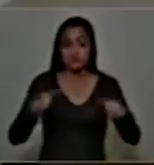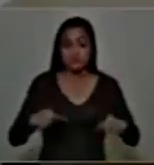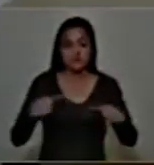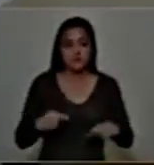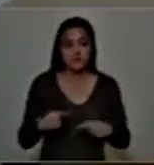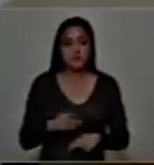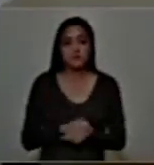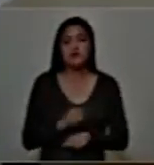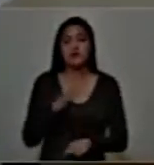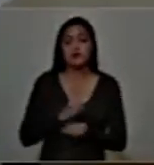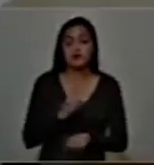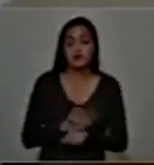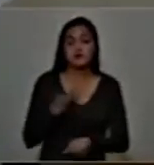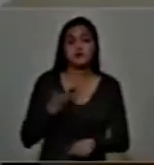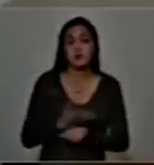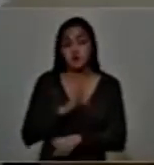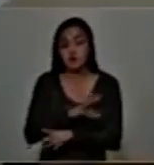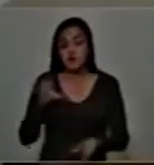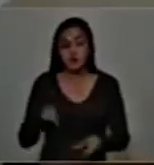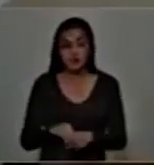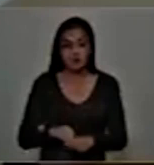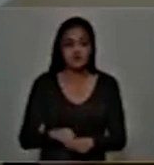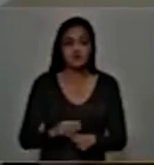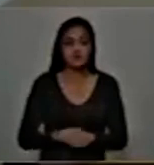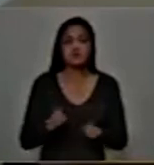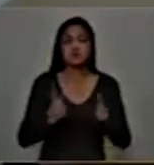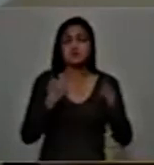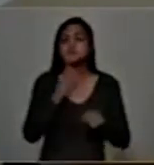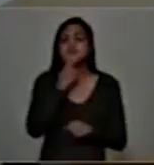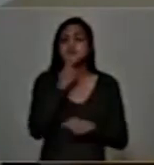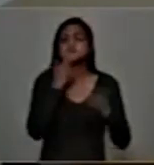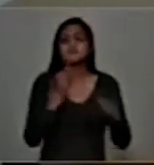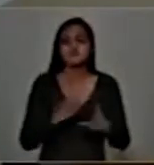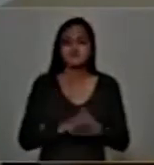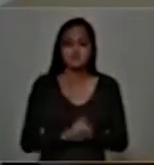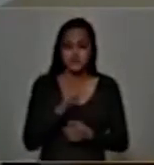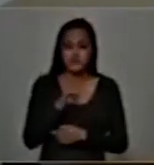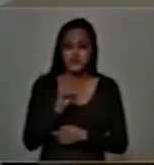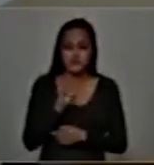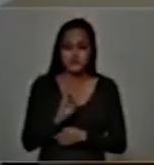Y, por tanto, está muy claro.